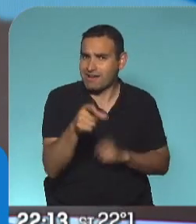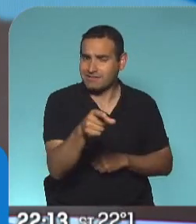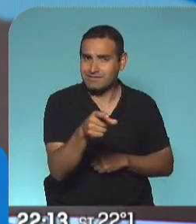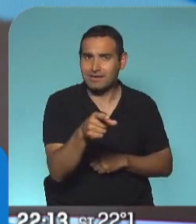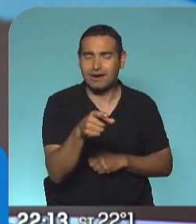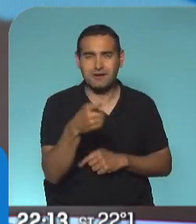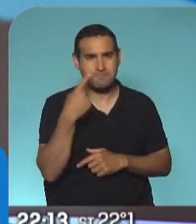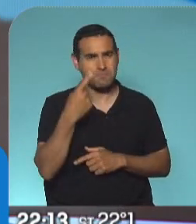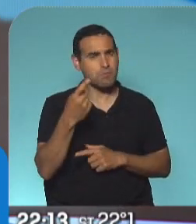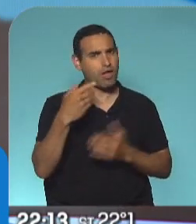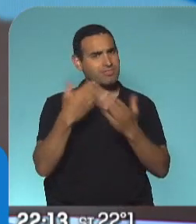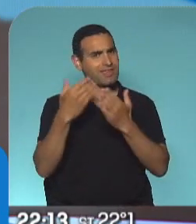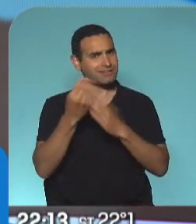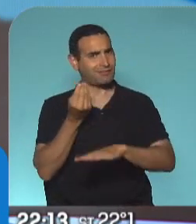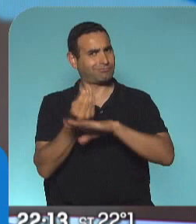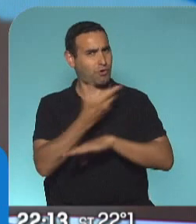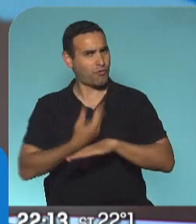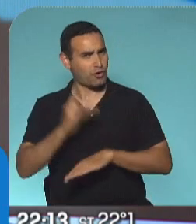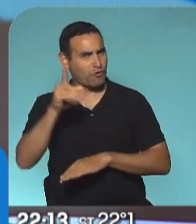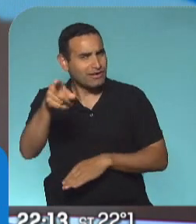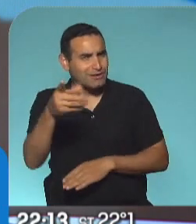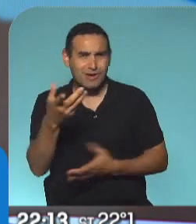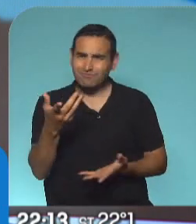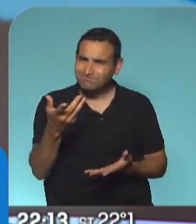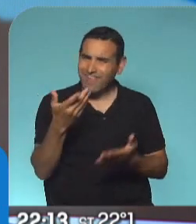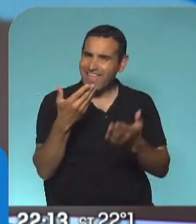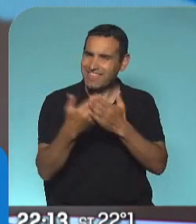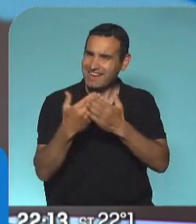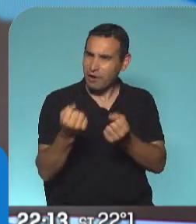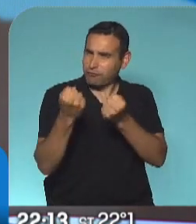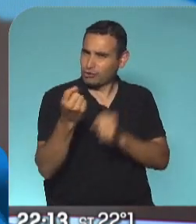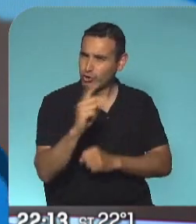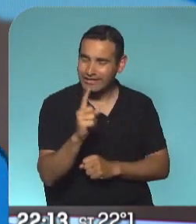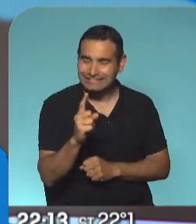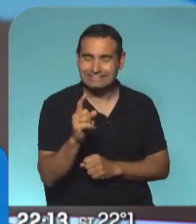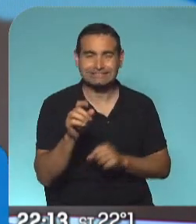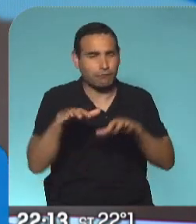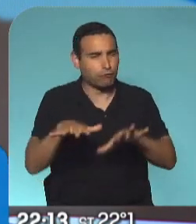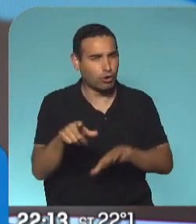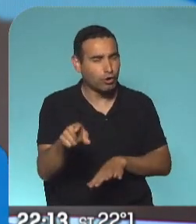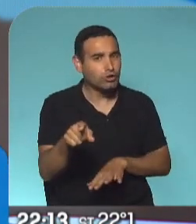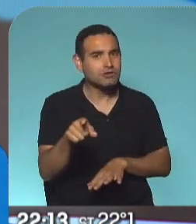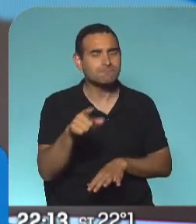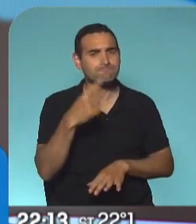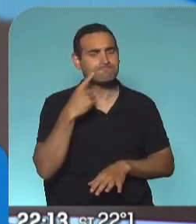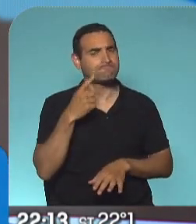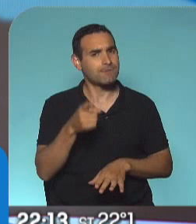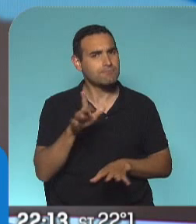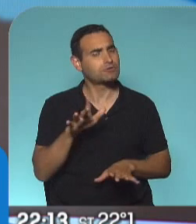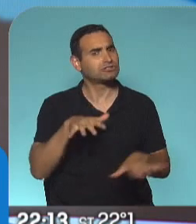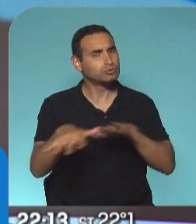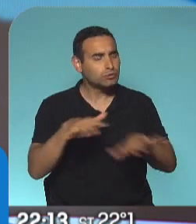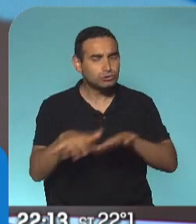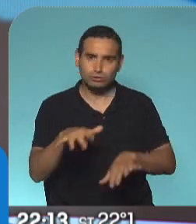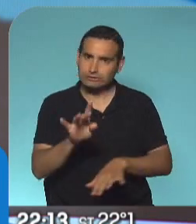la forma en la que la derecha llegó al gobierno en Bolivia, son derechas frágiles. Y esto me parece que por un lado produce una situación de mucha